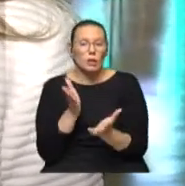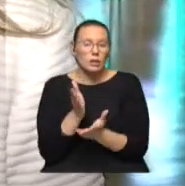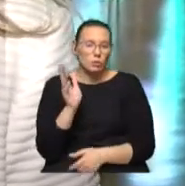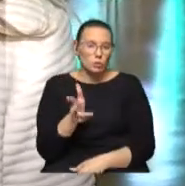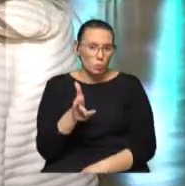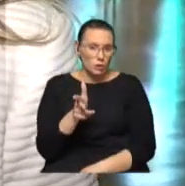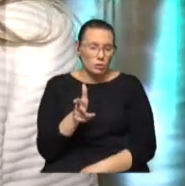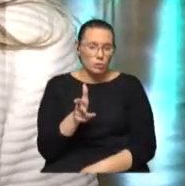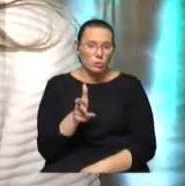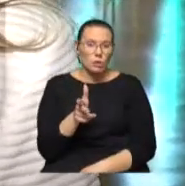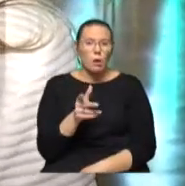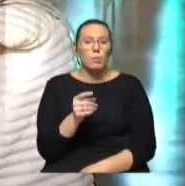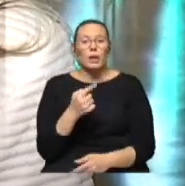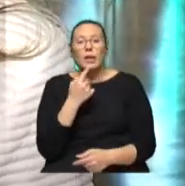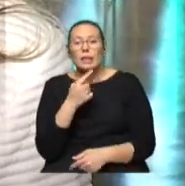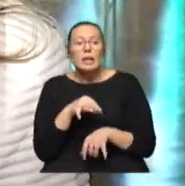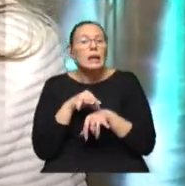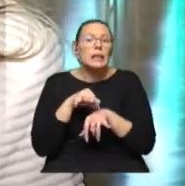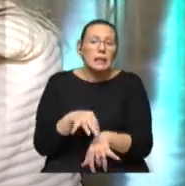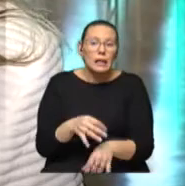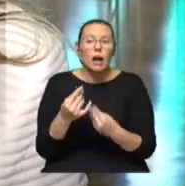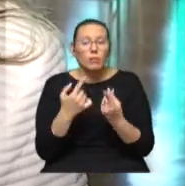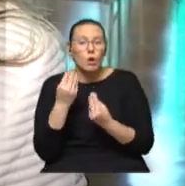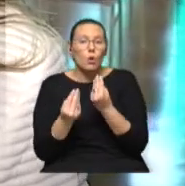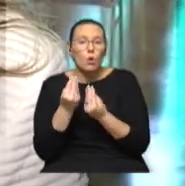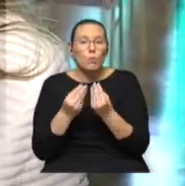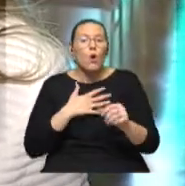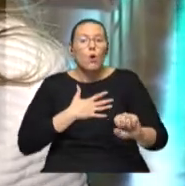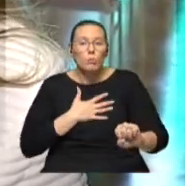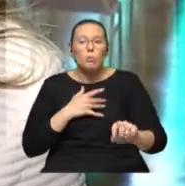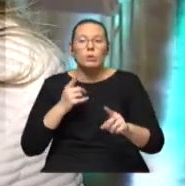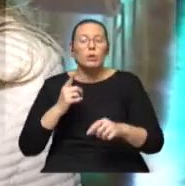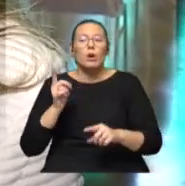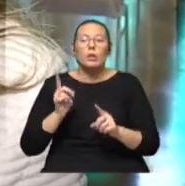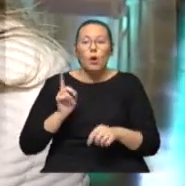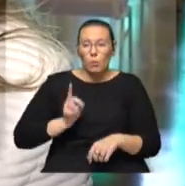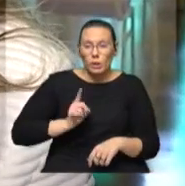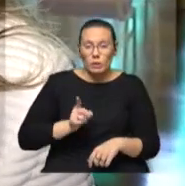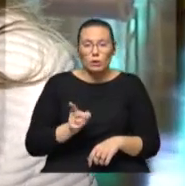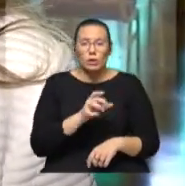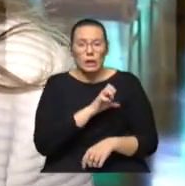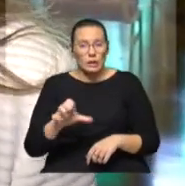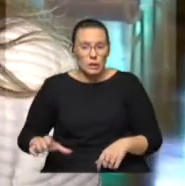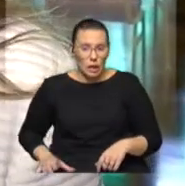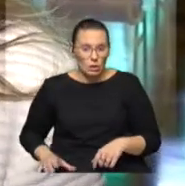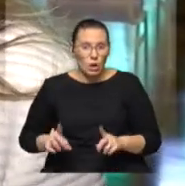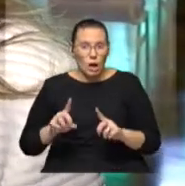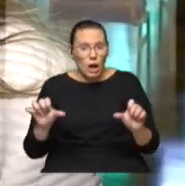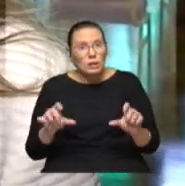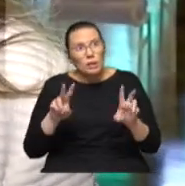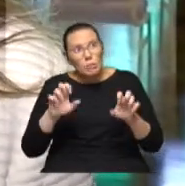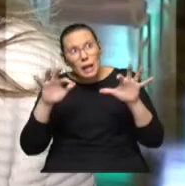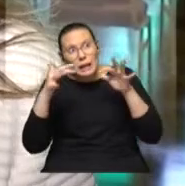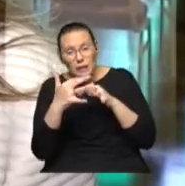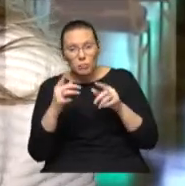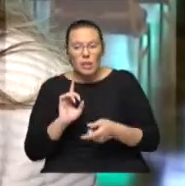Humanos para que den pautas orientadoras de cuáles son los compromisos y los deberes de los estados respecto a la acción climática, respecto